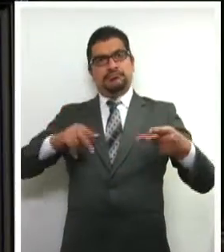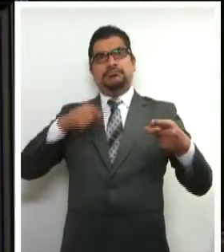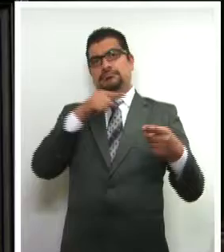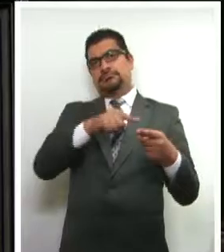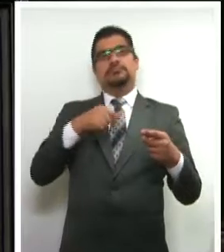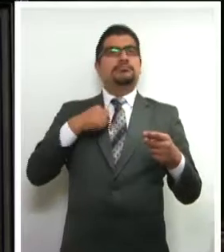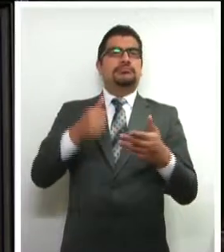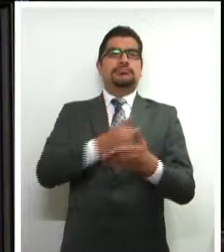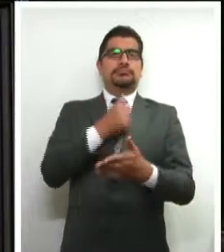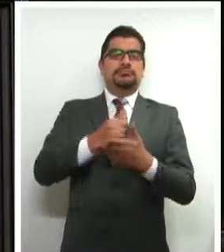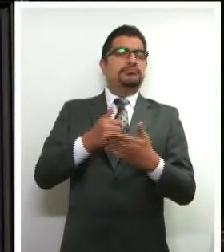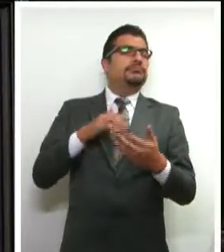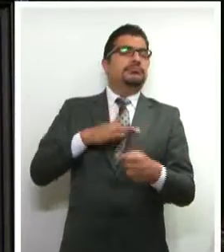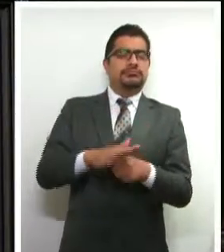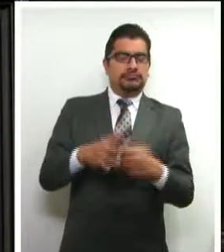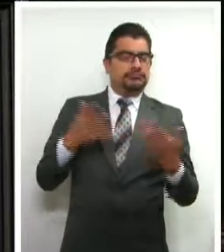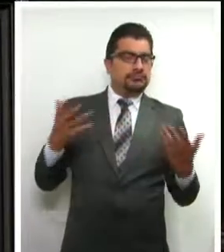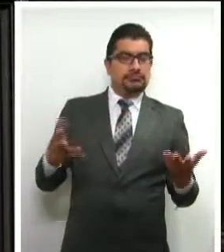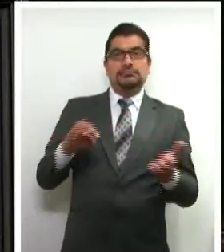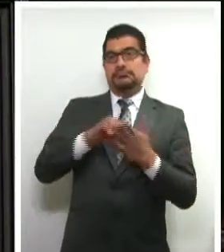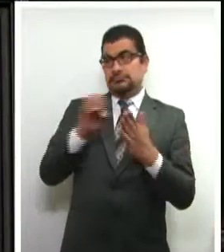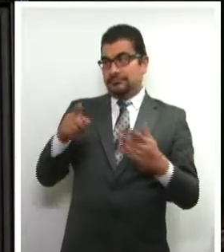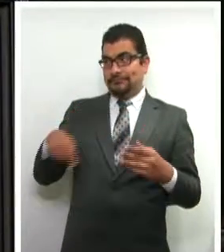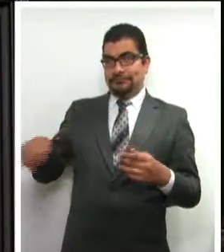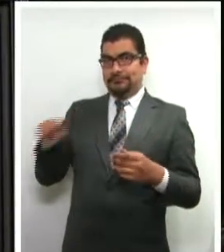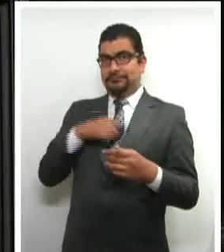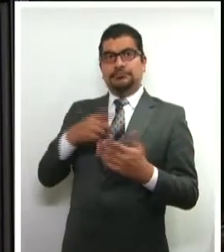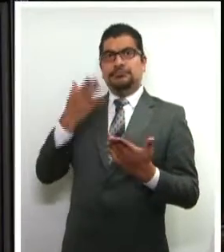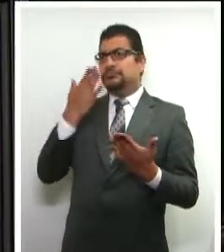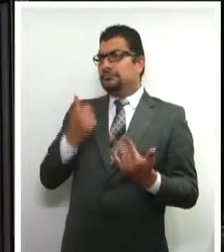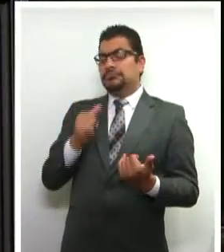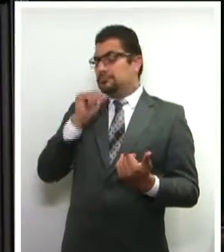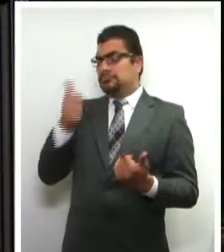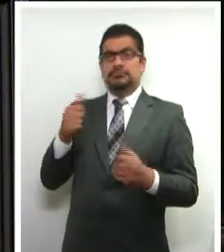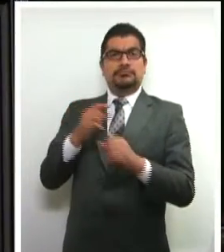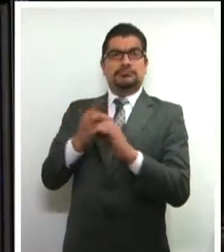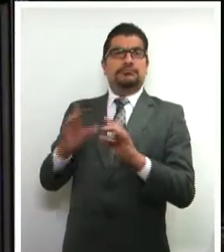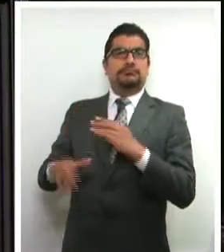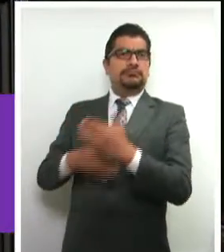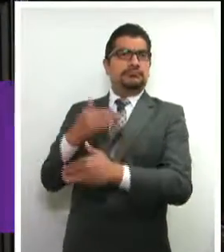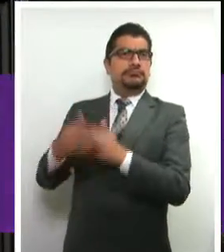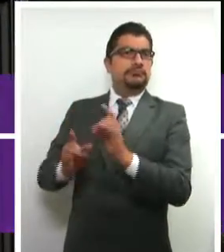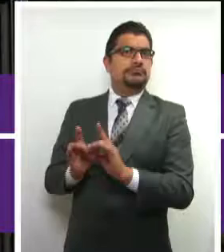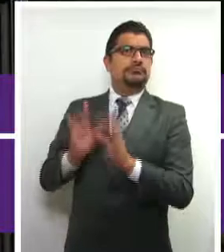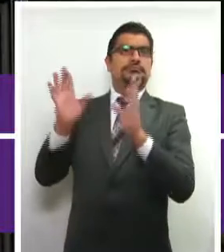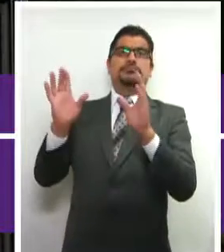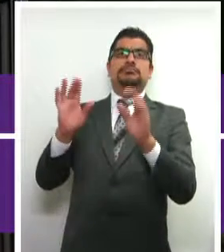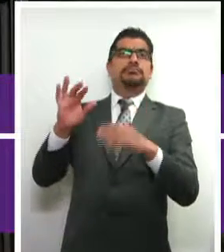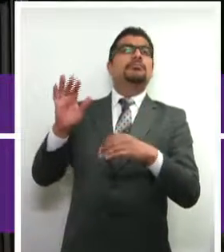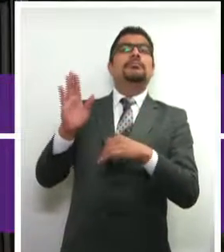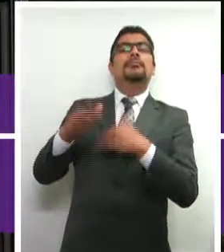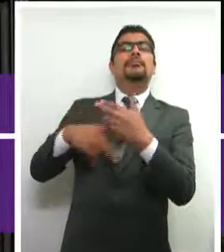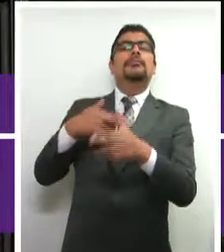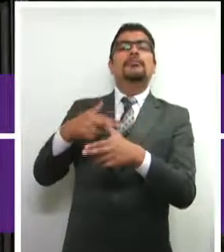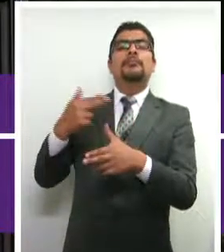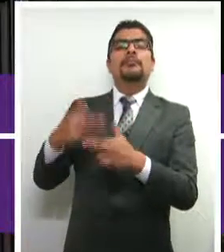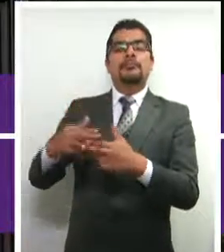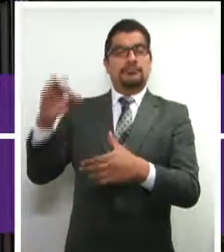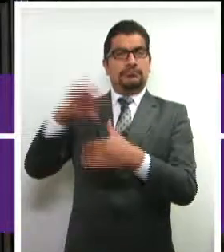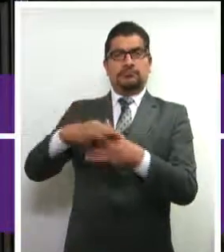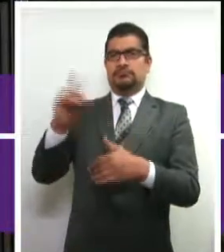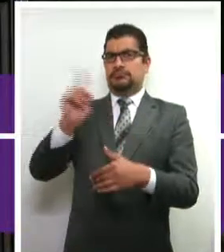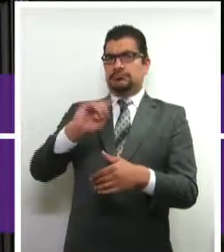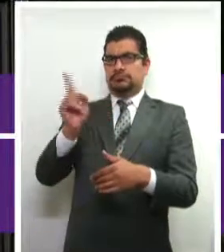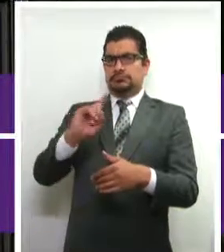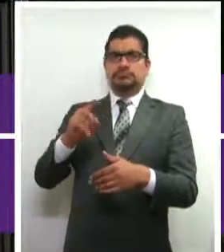a la ciudadanía es que no hay una condición que solo deriva de un proceso que culmina del voto, sino que se construye